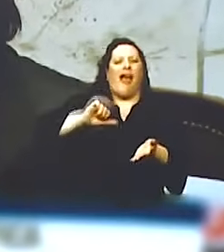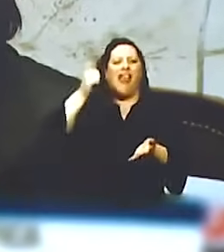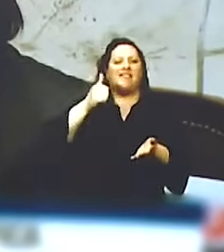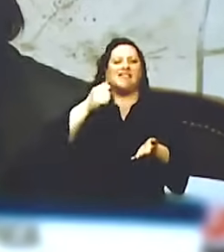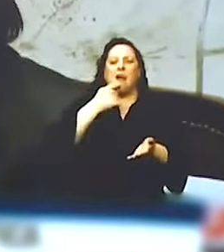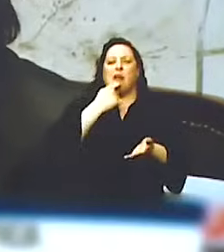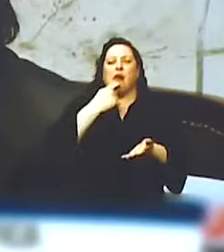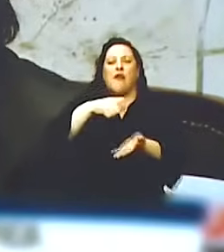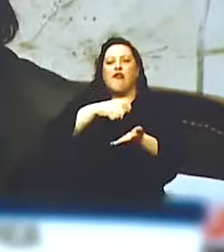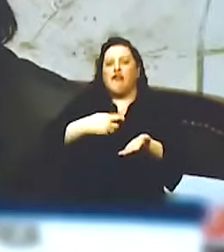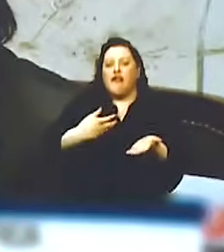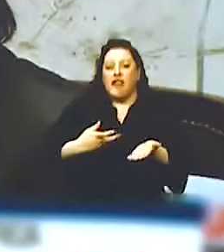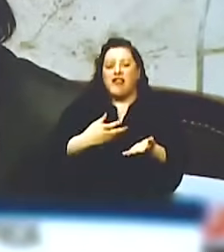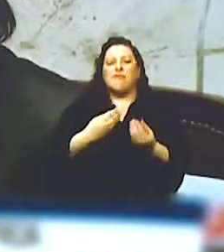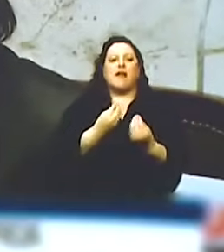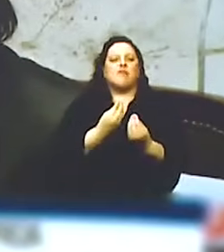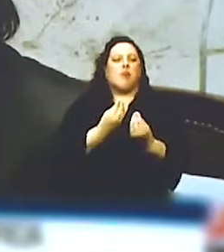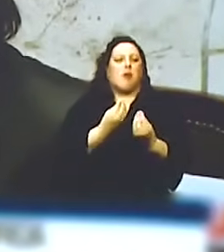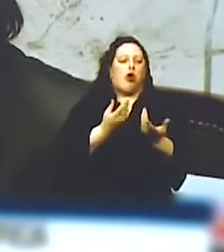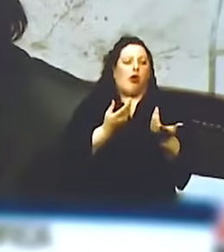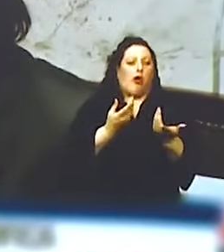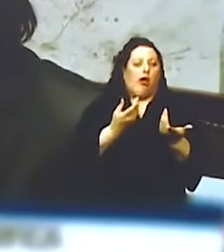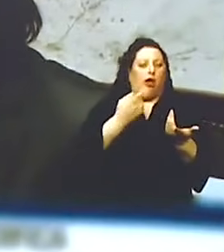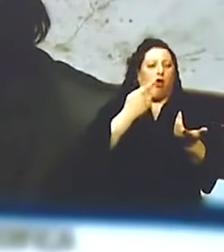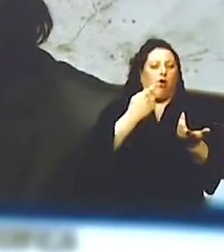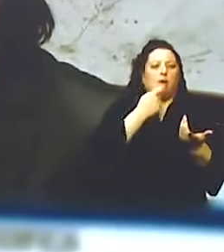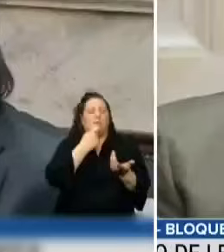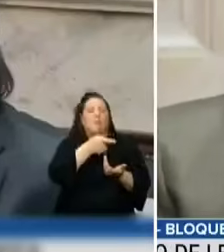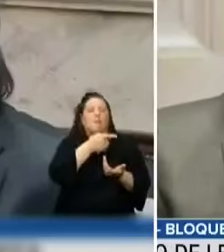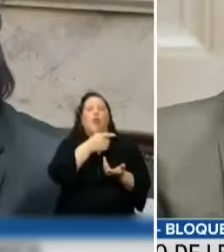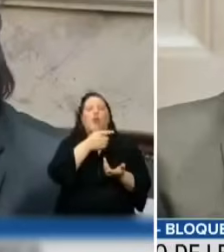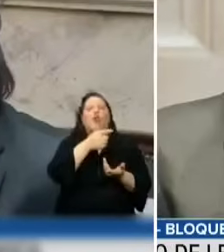que criticar al oficialismo. Sí, porque además